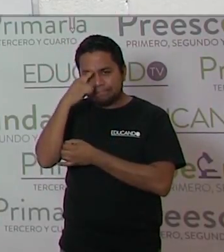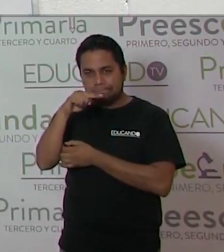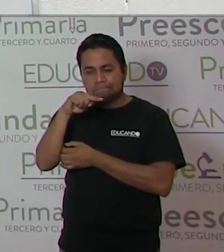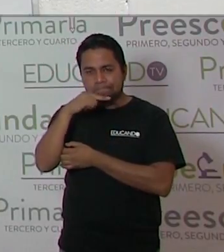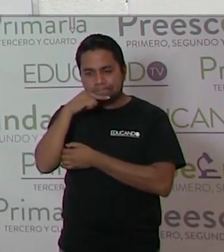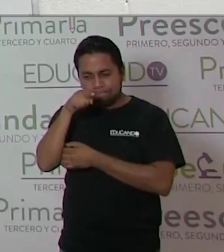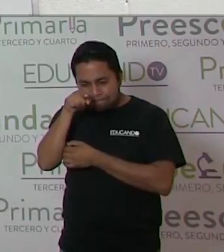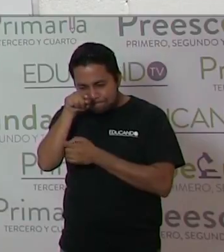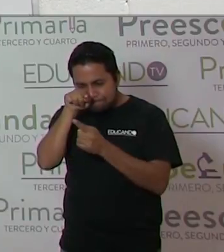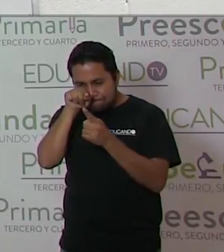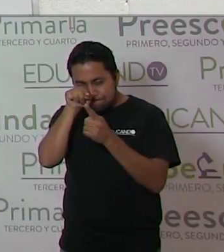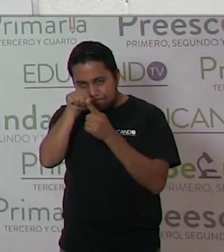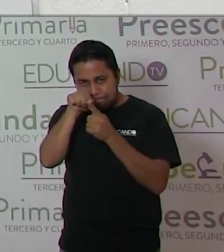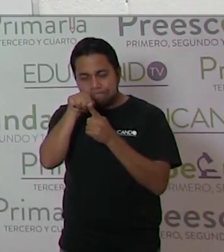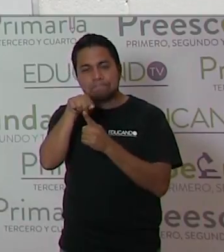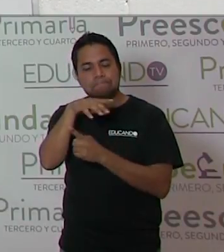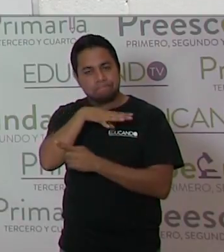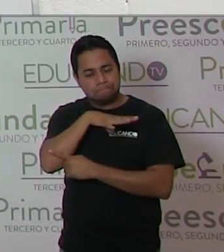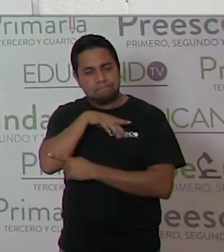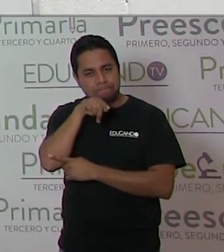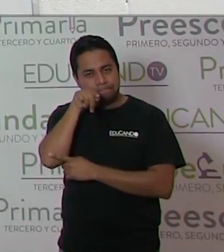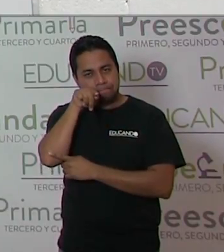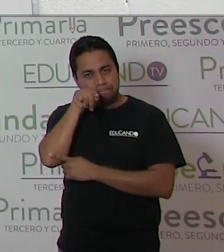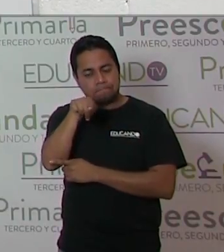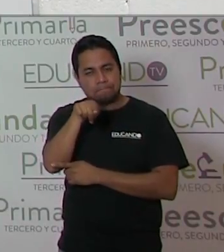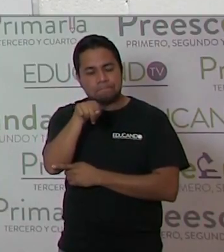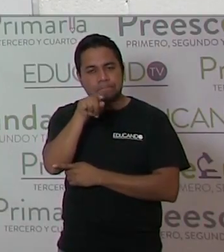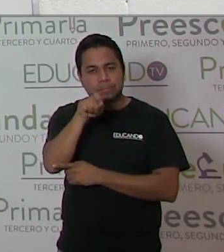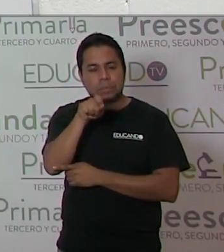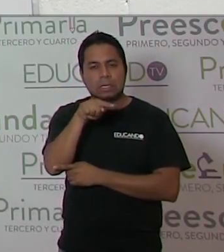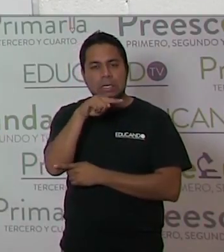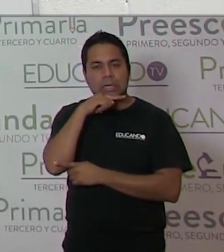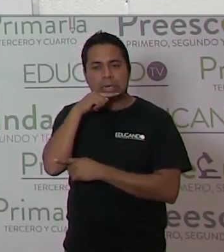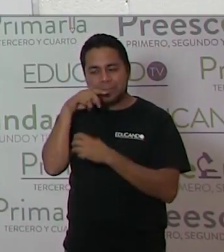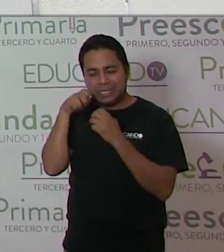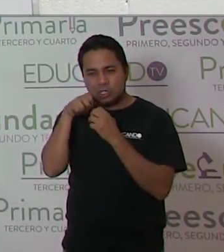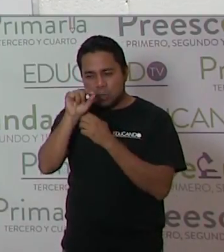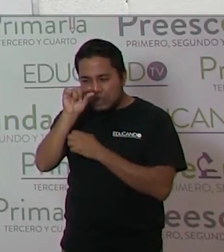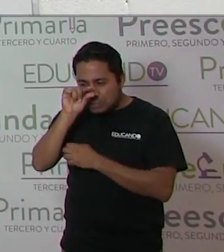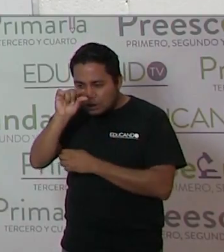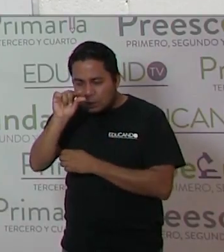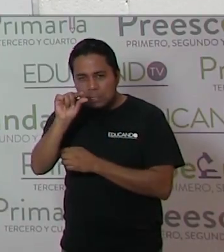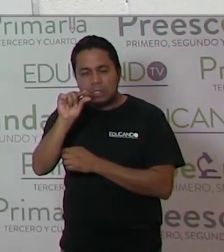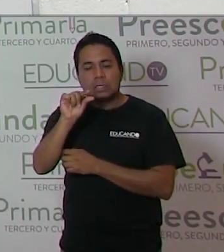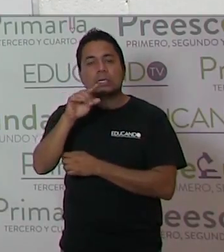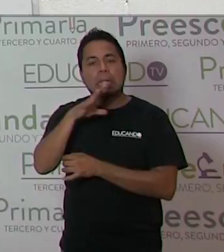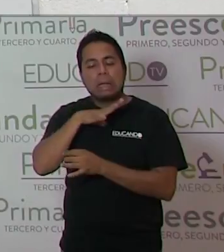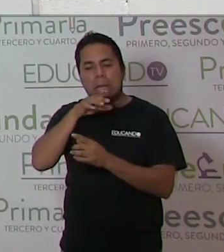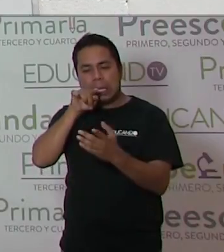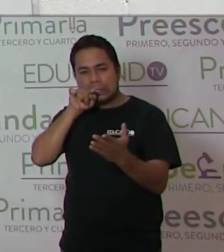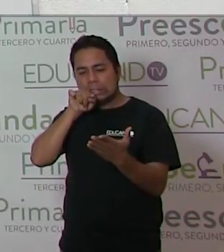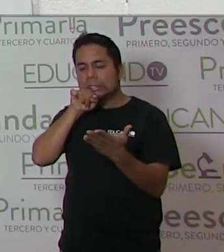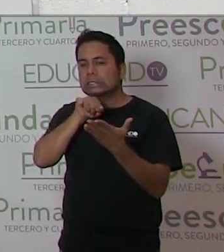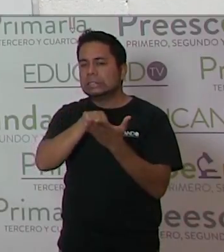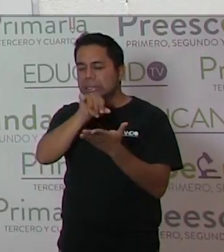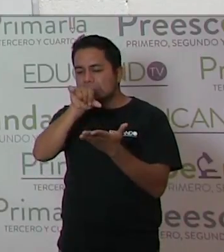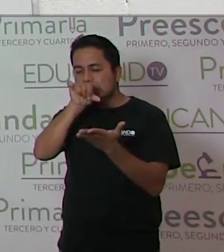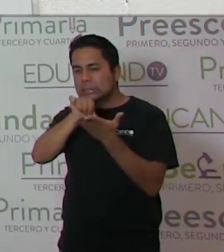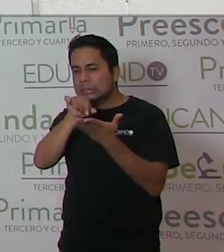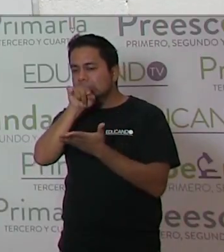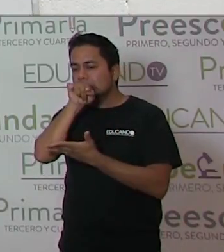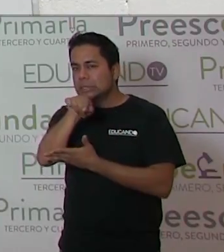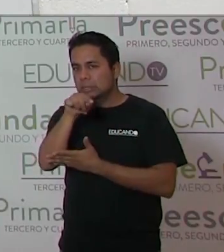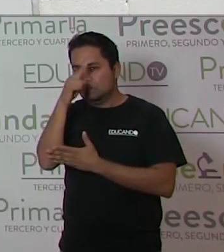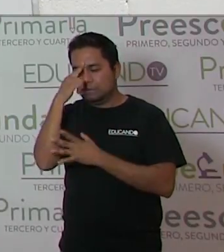del lápiz? ¿Dónde es la goma? Sería exactamente el centro de